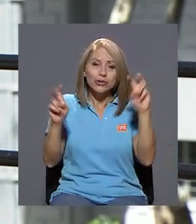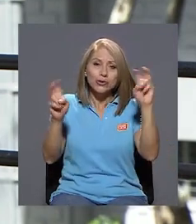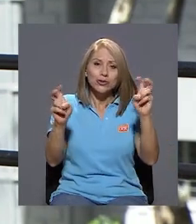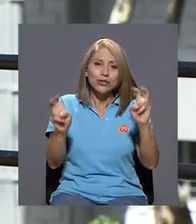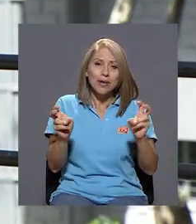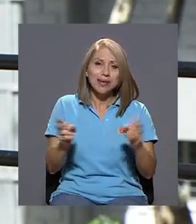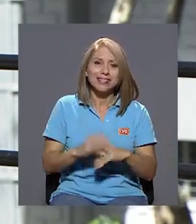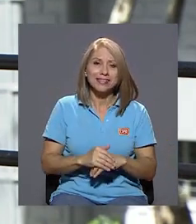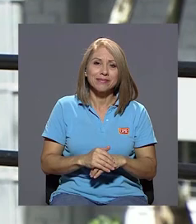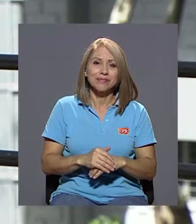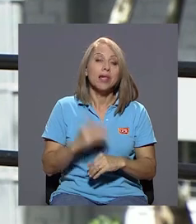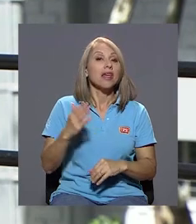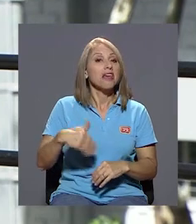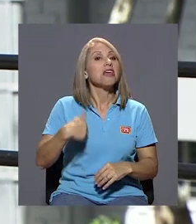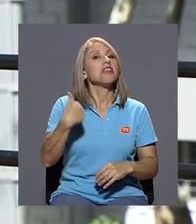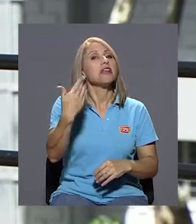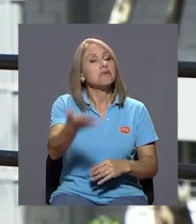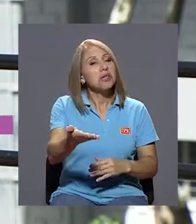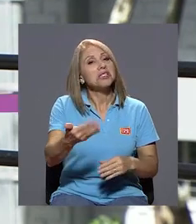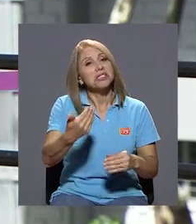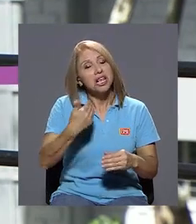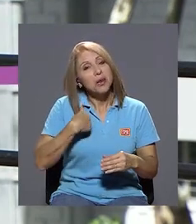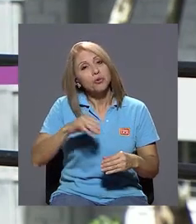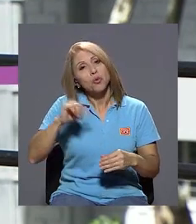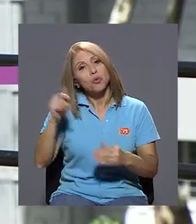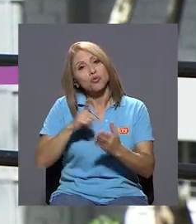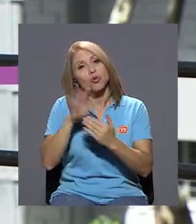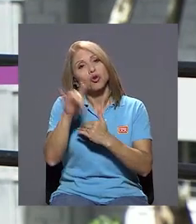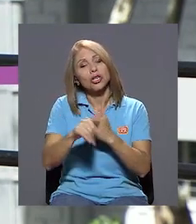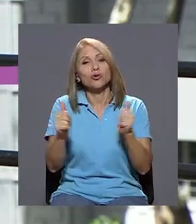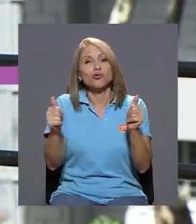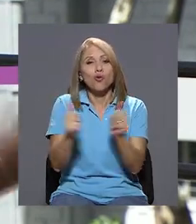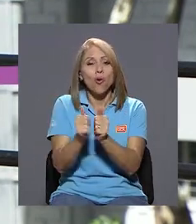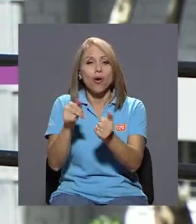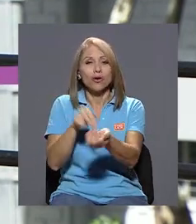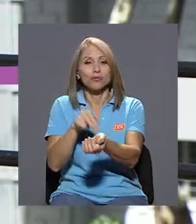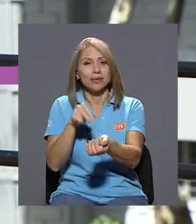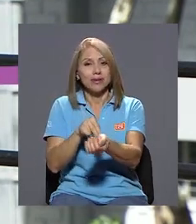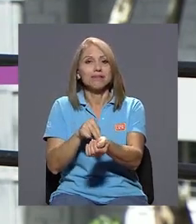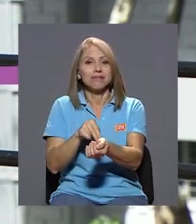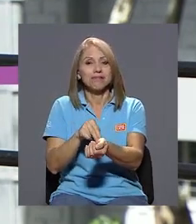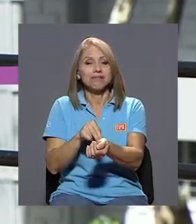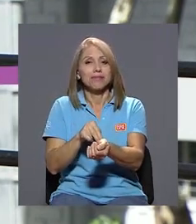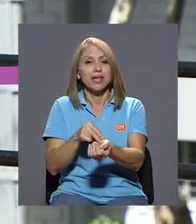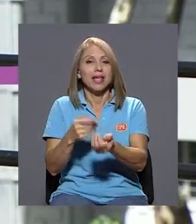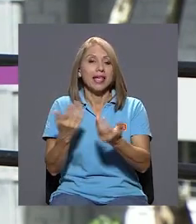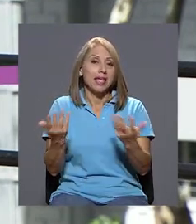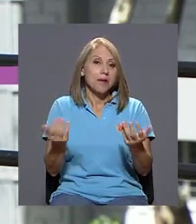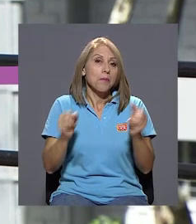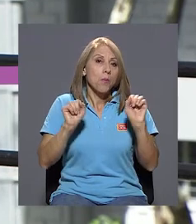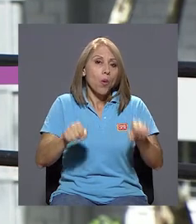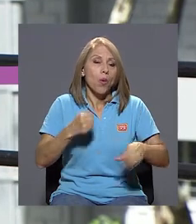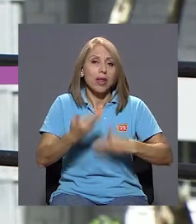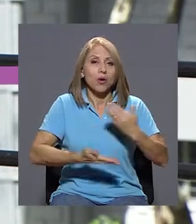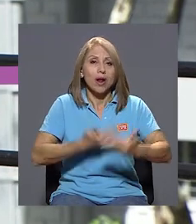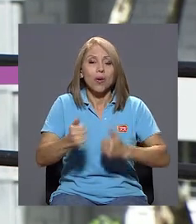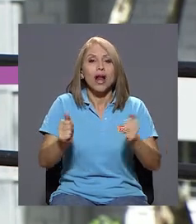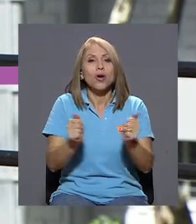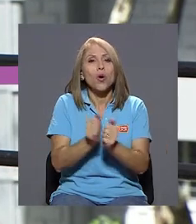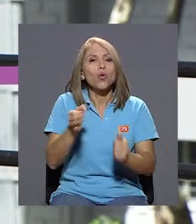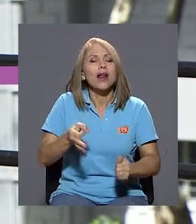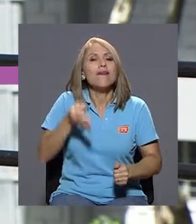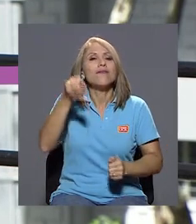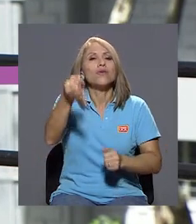esos temas. Okay. Y pues después de eso tenemos muchísimos otros proyectos en conjunto con el hospital que de